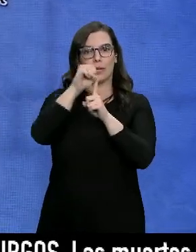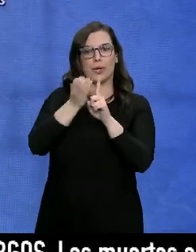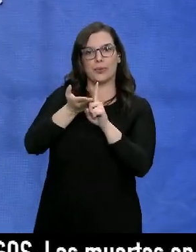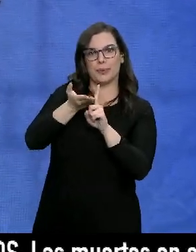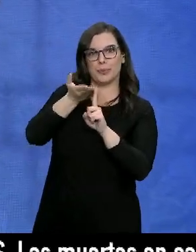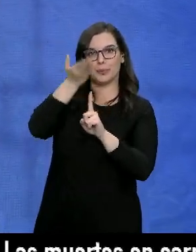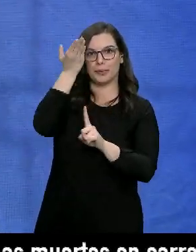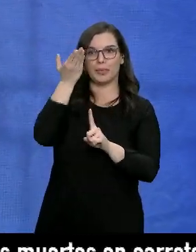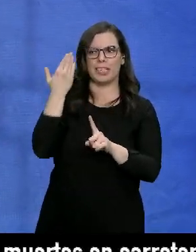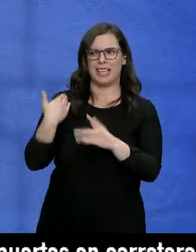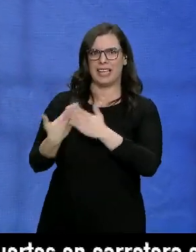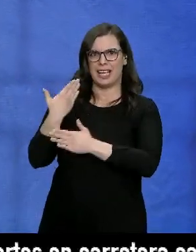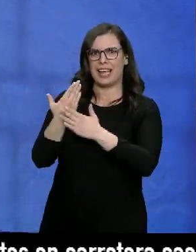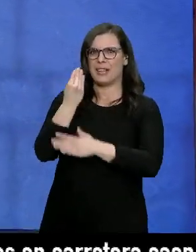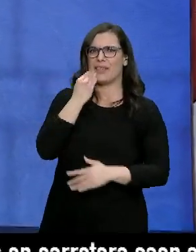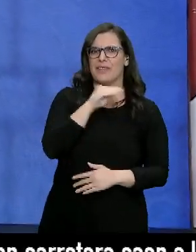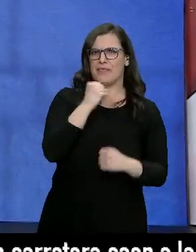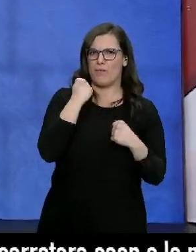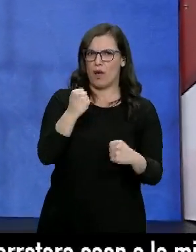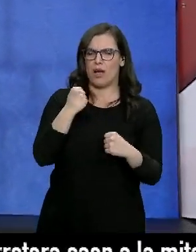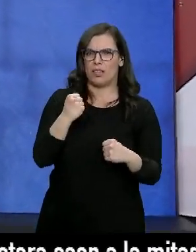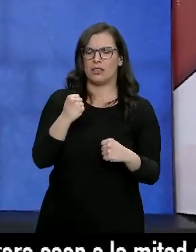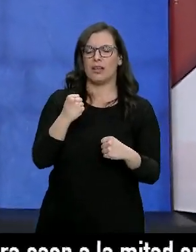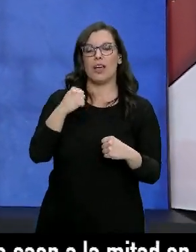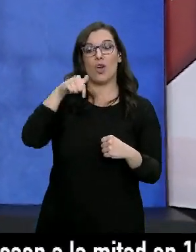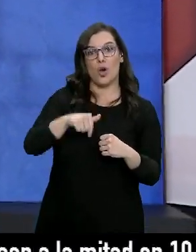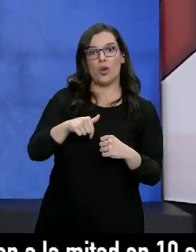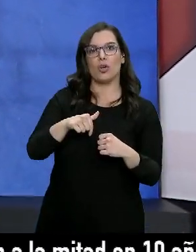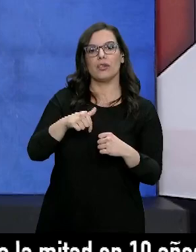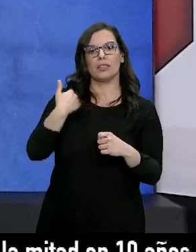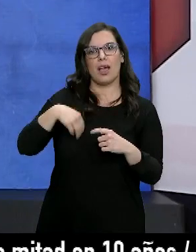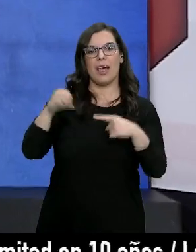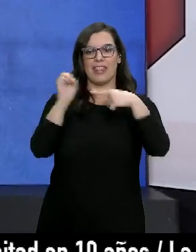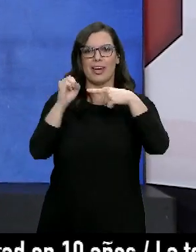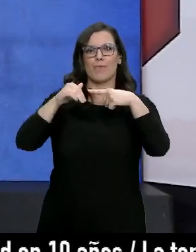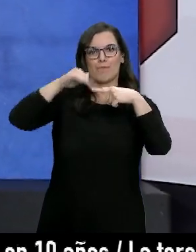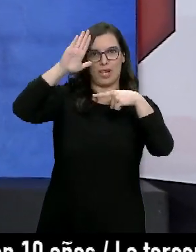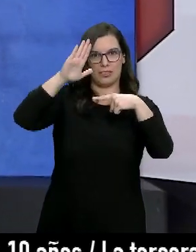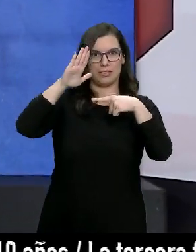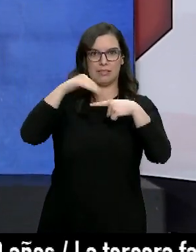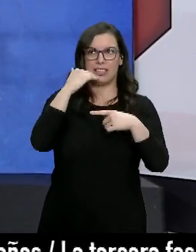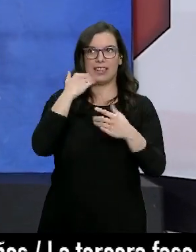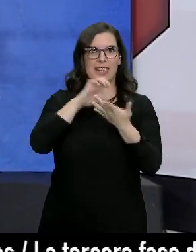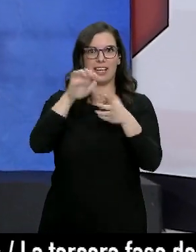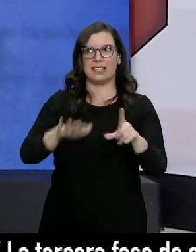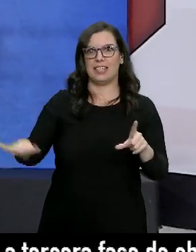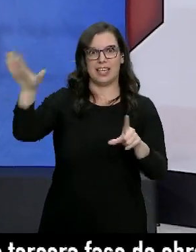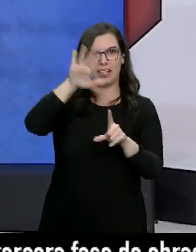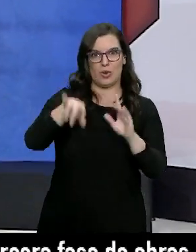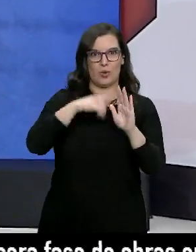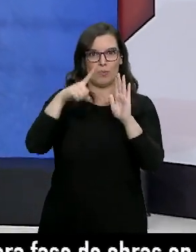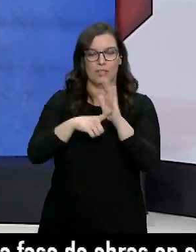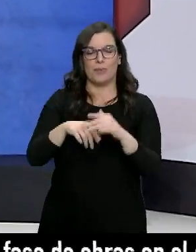subido después de varias jornadas con heladas fuertes. Ya hoy hemos amanecido por encima de los 0 grados en prácticamente toda nuestra comunidad.